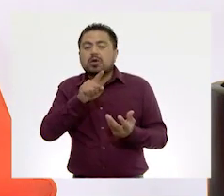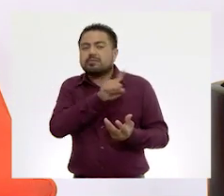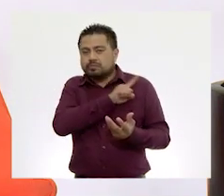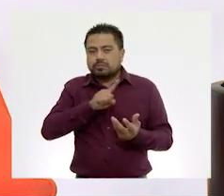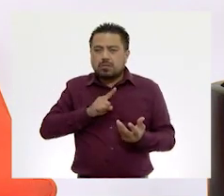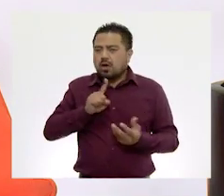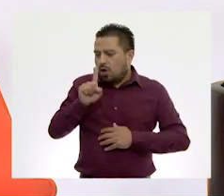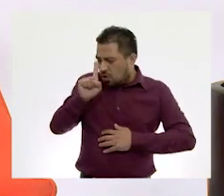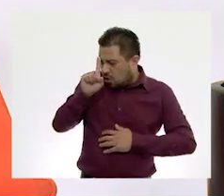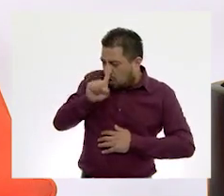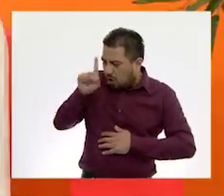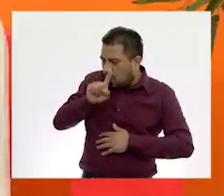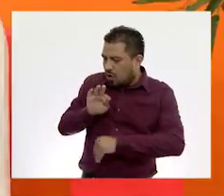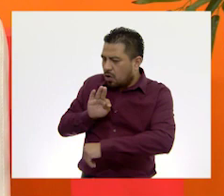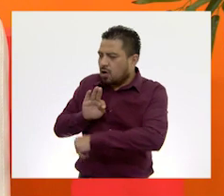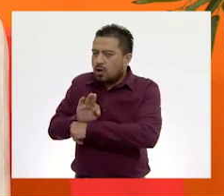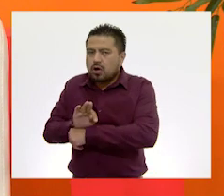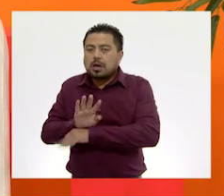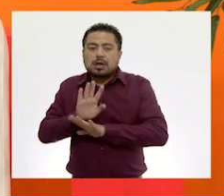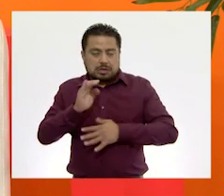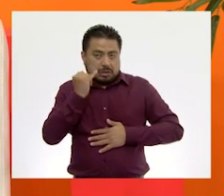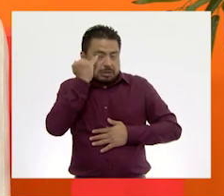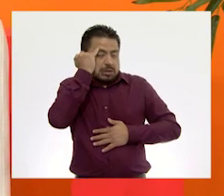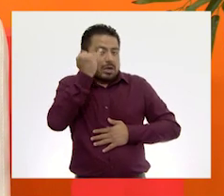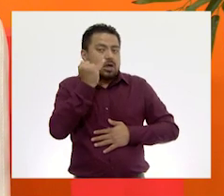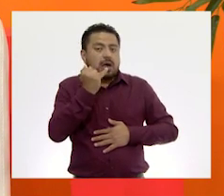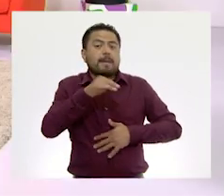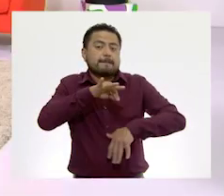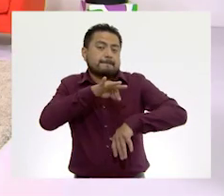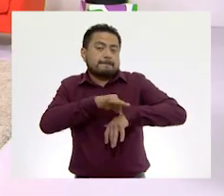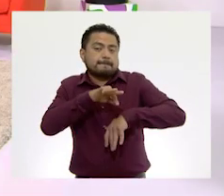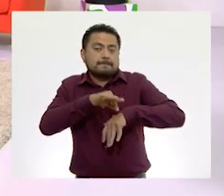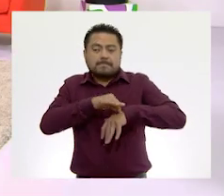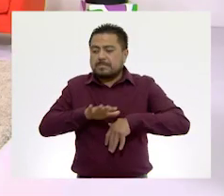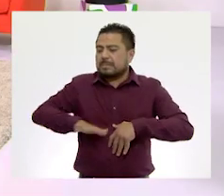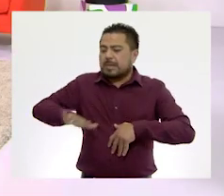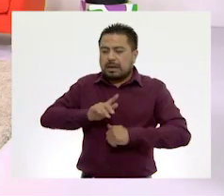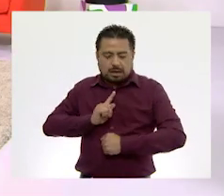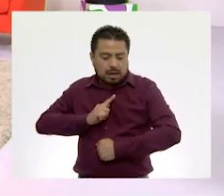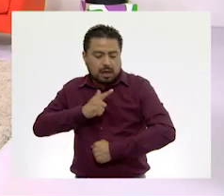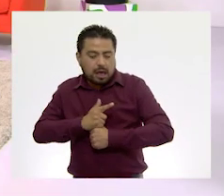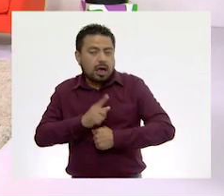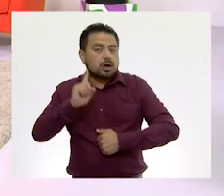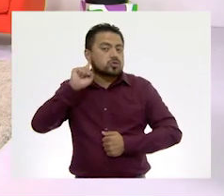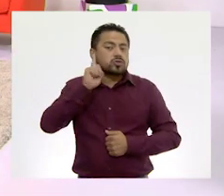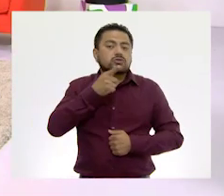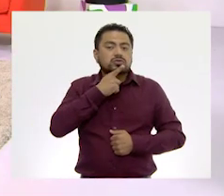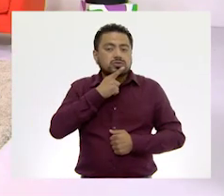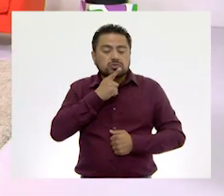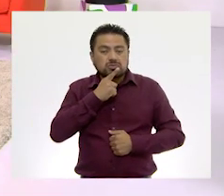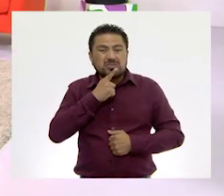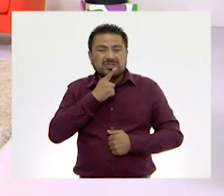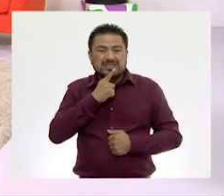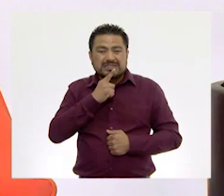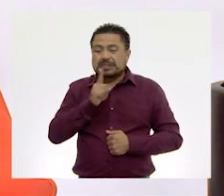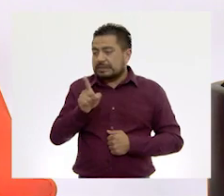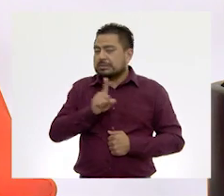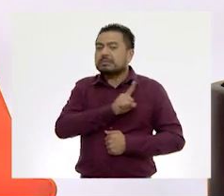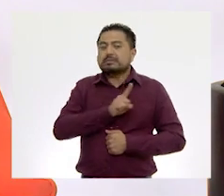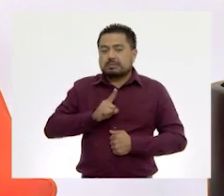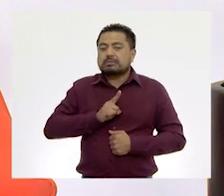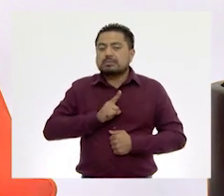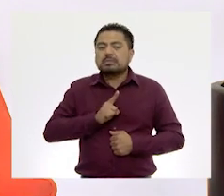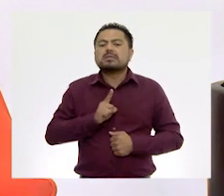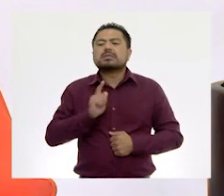tienen que orientar. Idealmente, los médicos que diagnostican la sordera, en primer momento, deberían